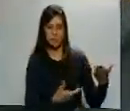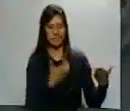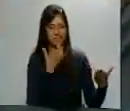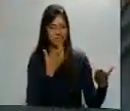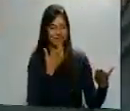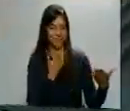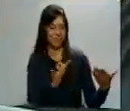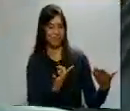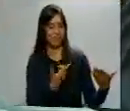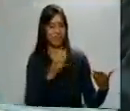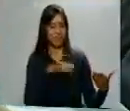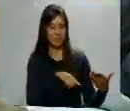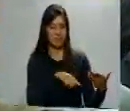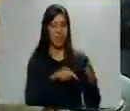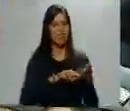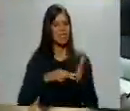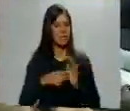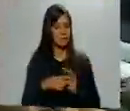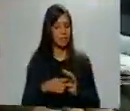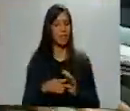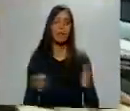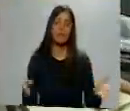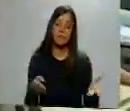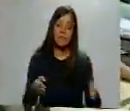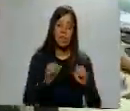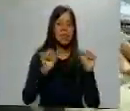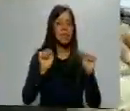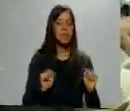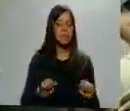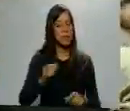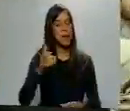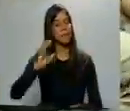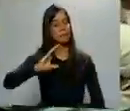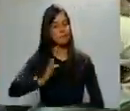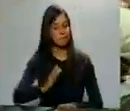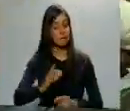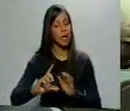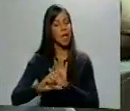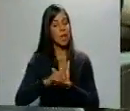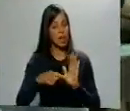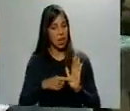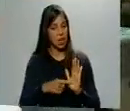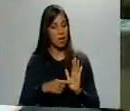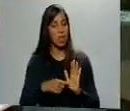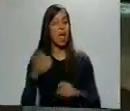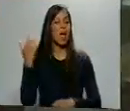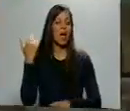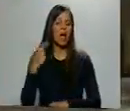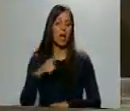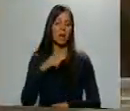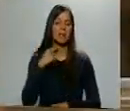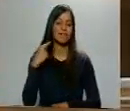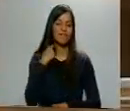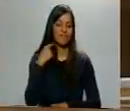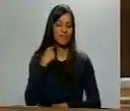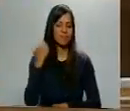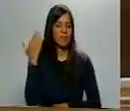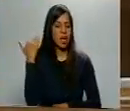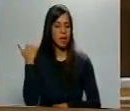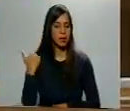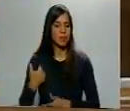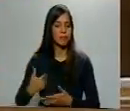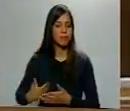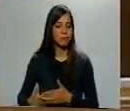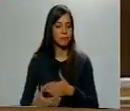procedimental, da espíritu y ánimo al sistema normativo que había visto rezagado su poder sancionatorio por